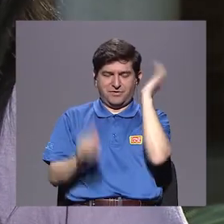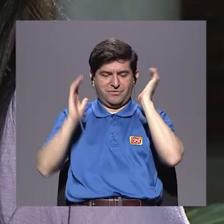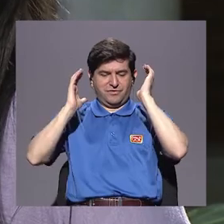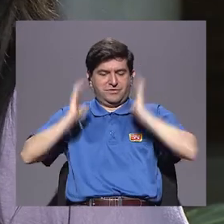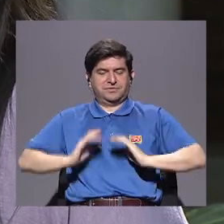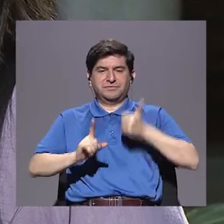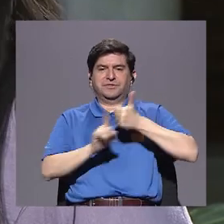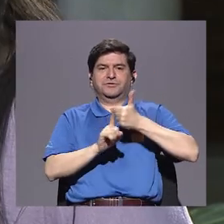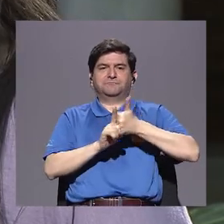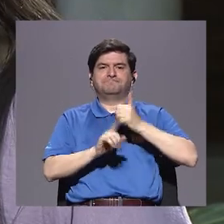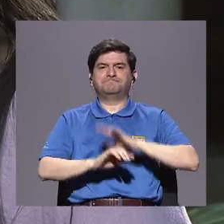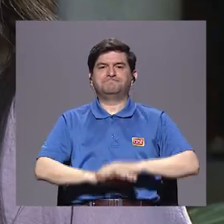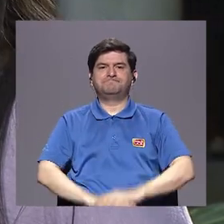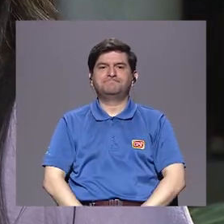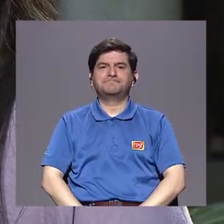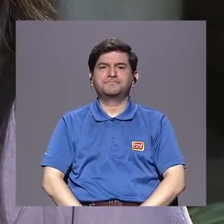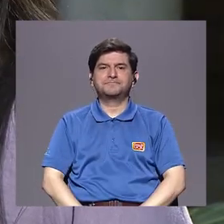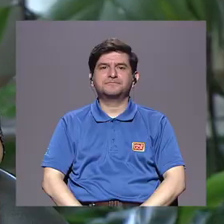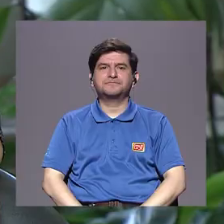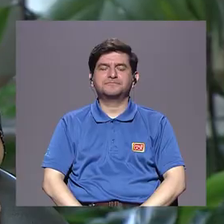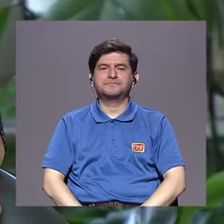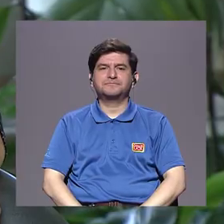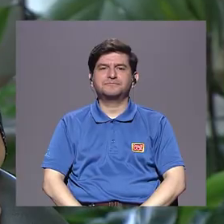conocimiento corporal de la persona.